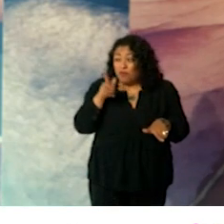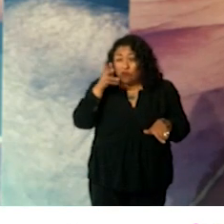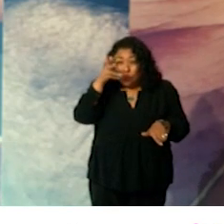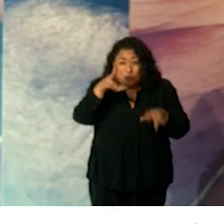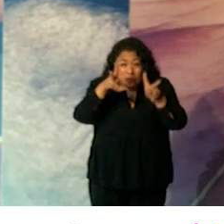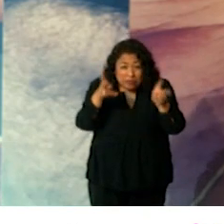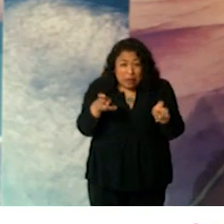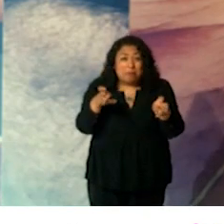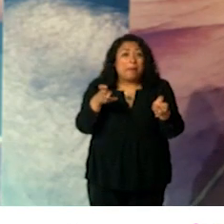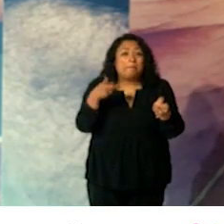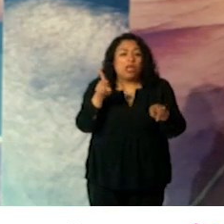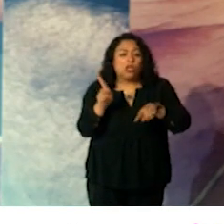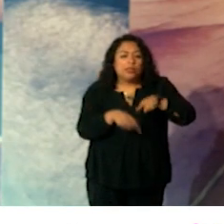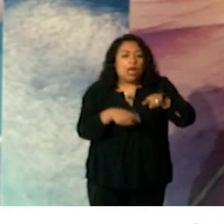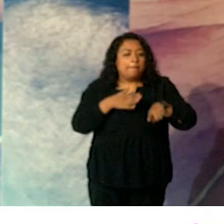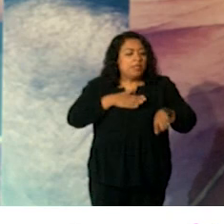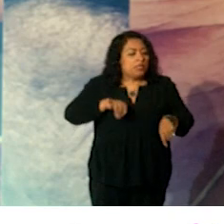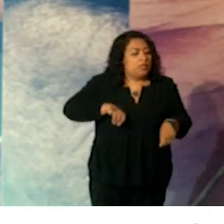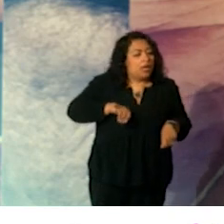hablar de los intereses